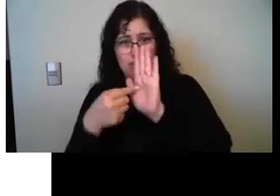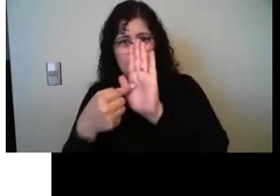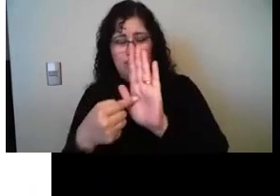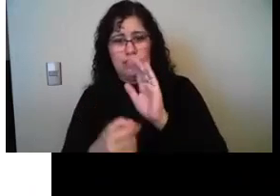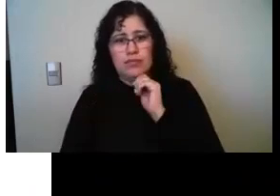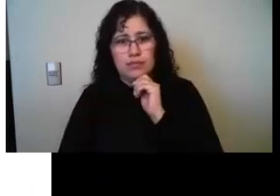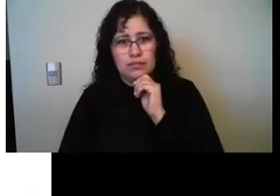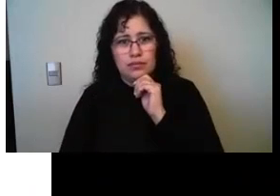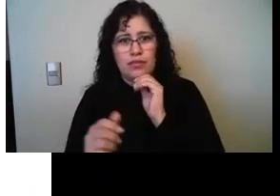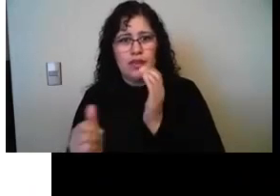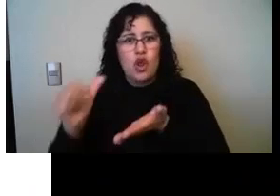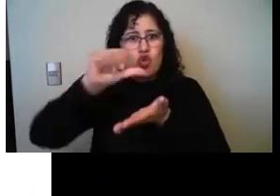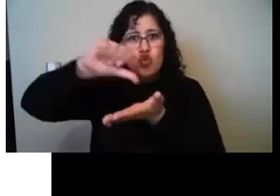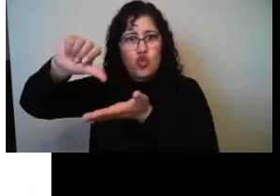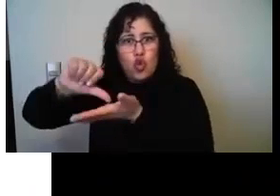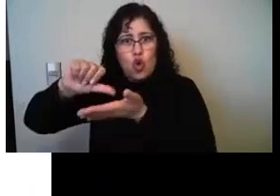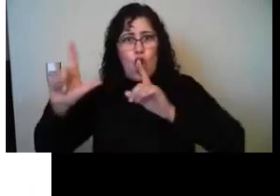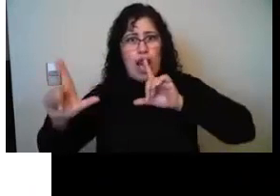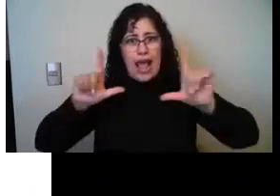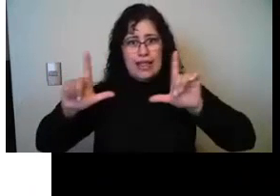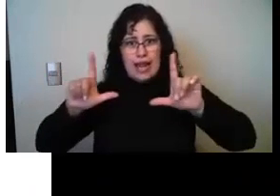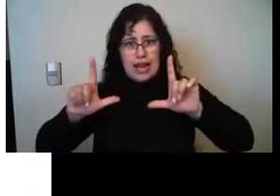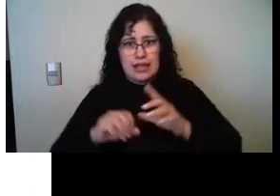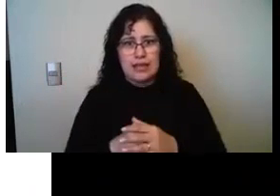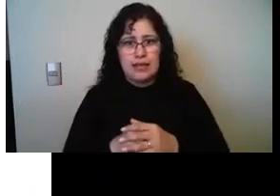los núcleos laterales, el núcleo